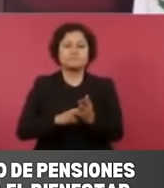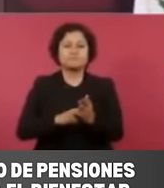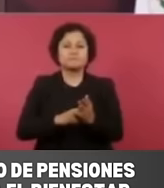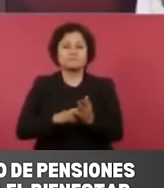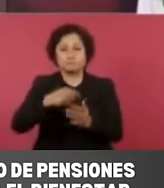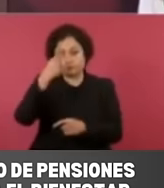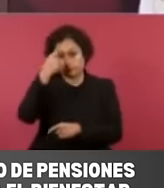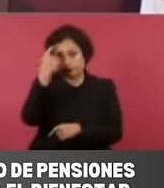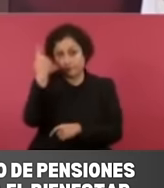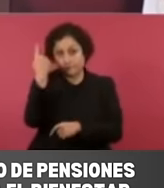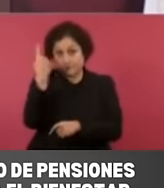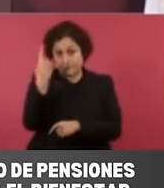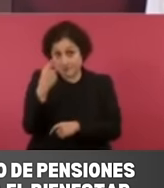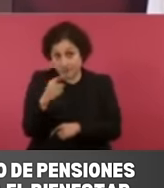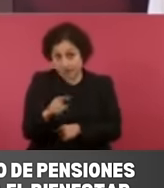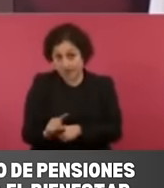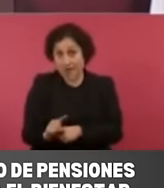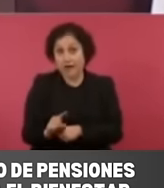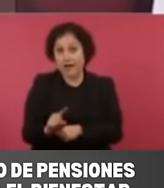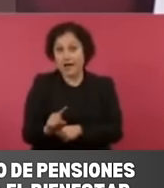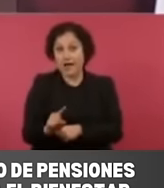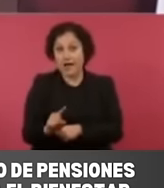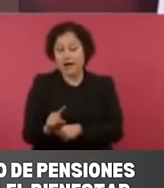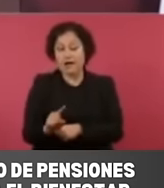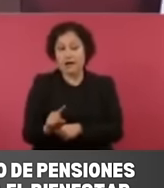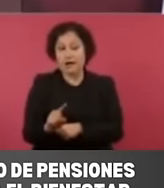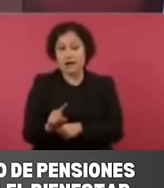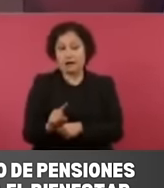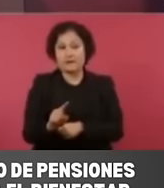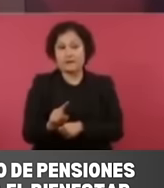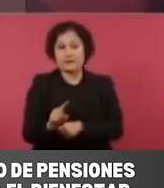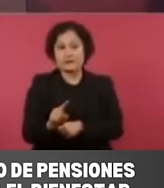reciba de los 10,000, no exagero,